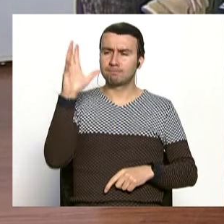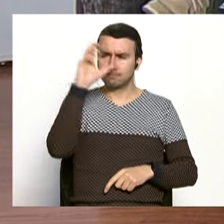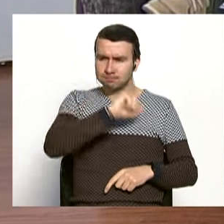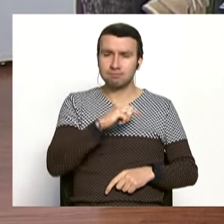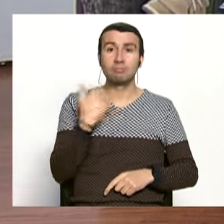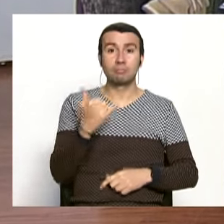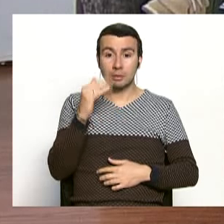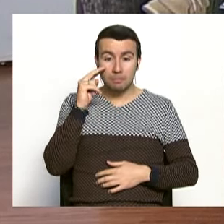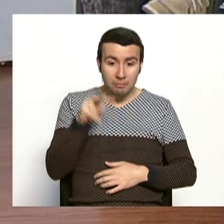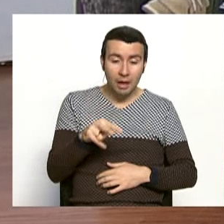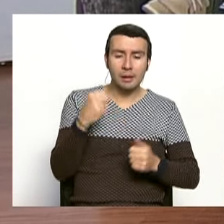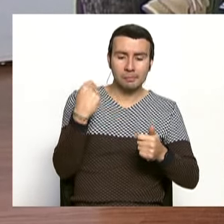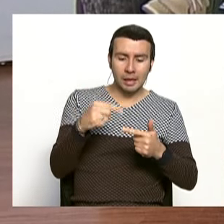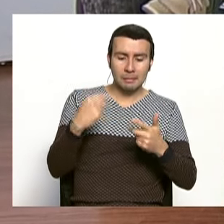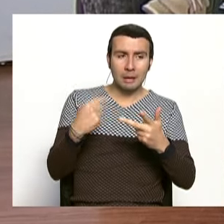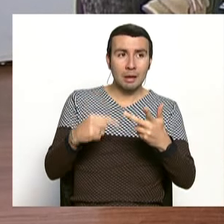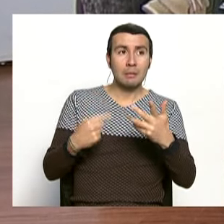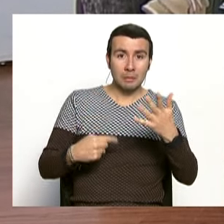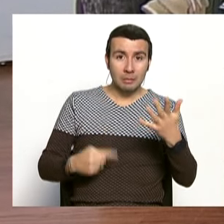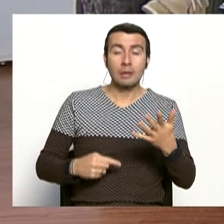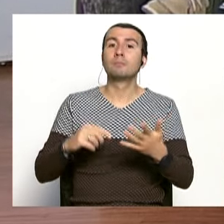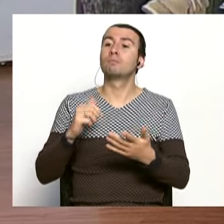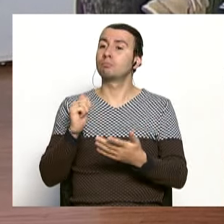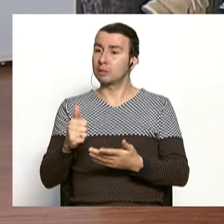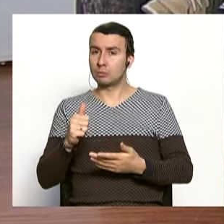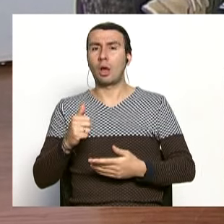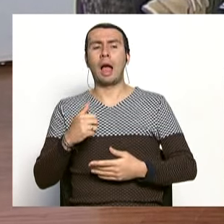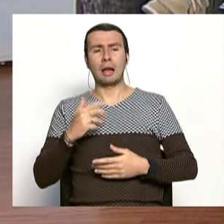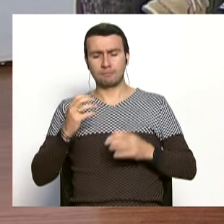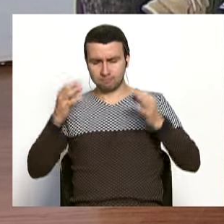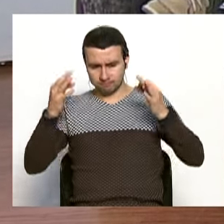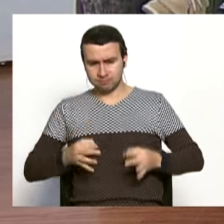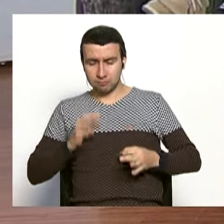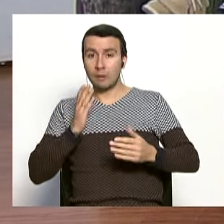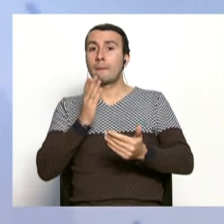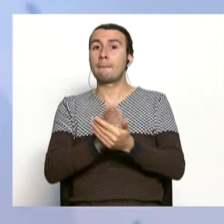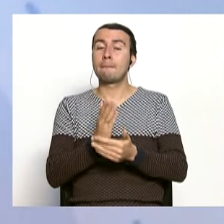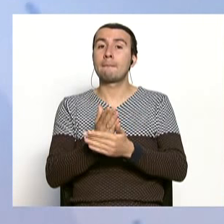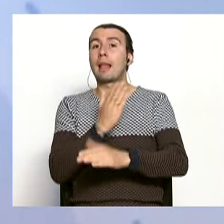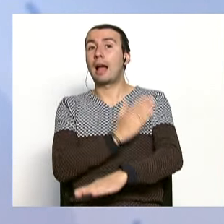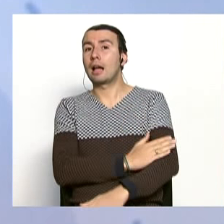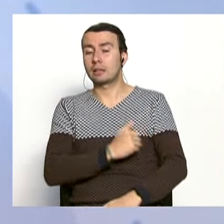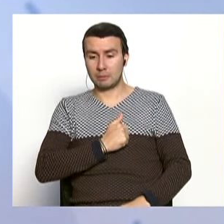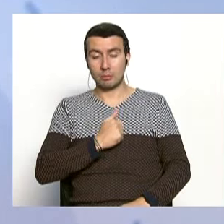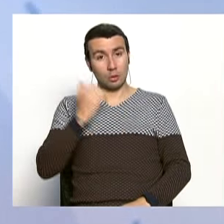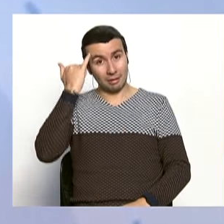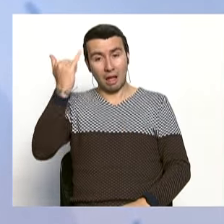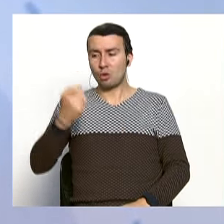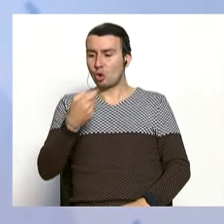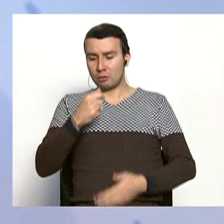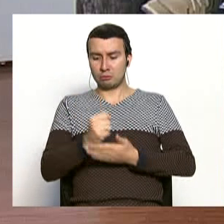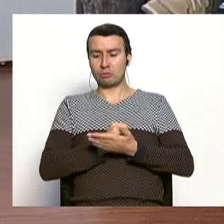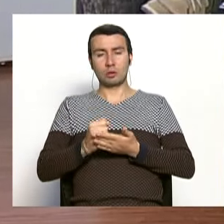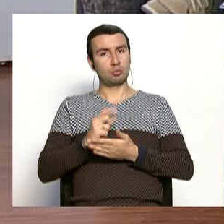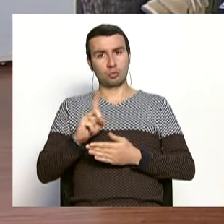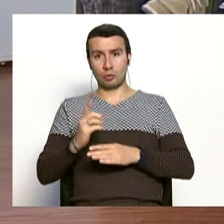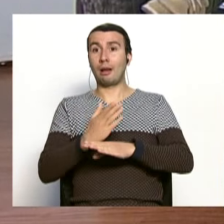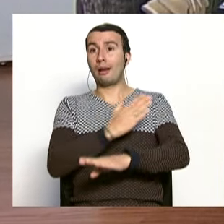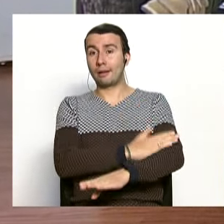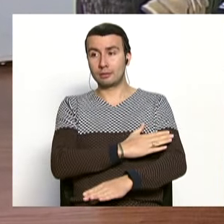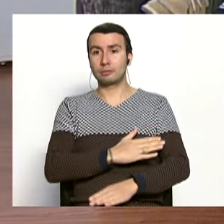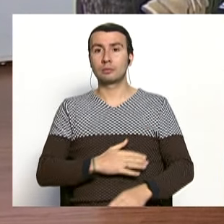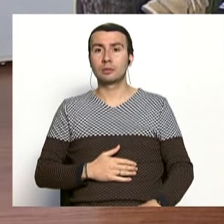que vea todo lo que existe para que se hagan un tratamiento y un diagnóstico antes de automedicarse sí lo lo estamos hablando